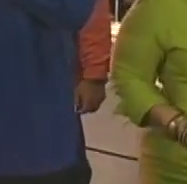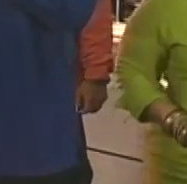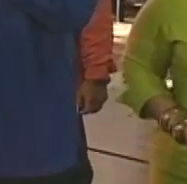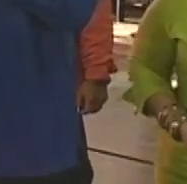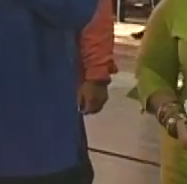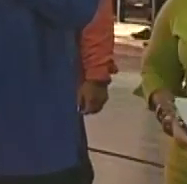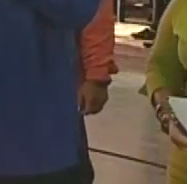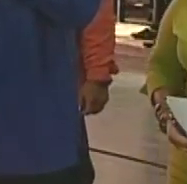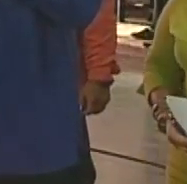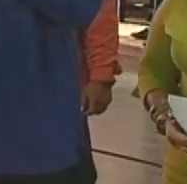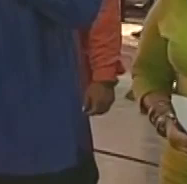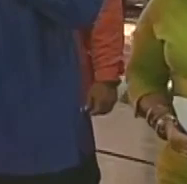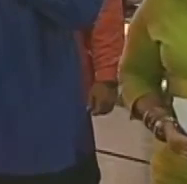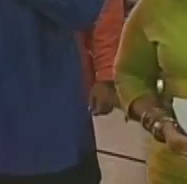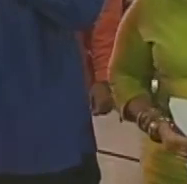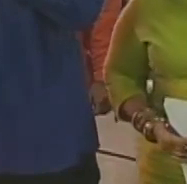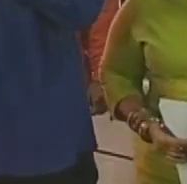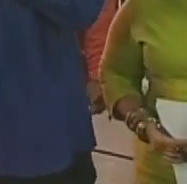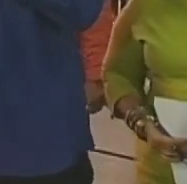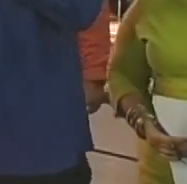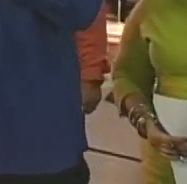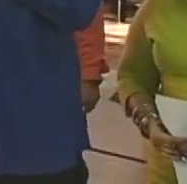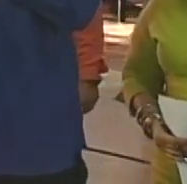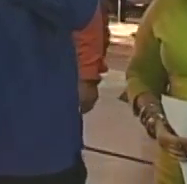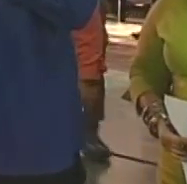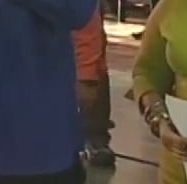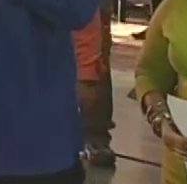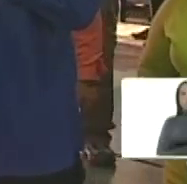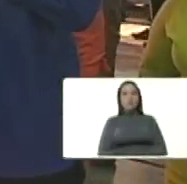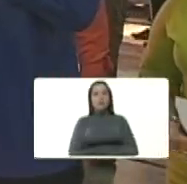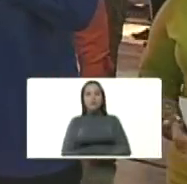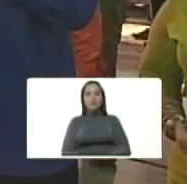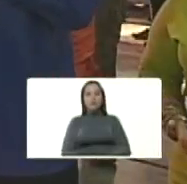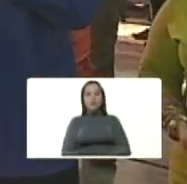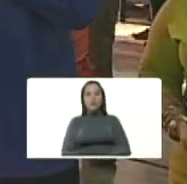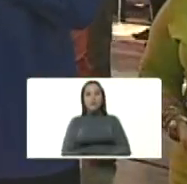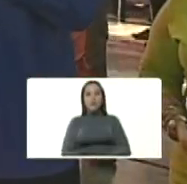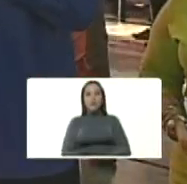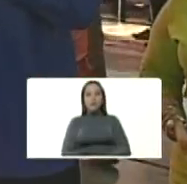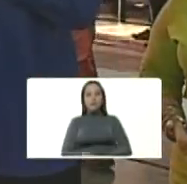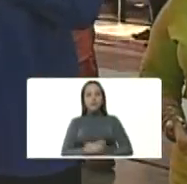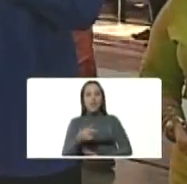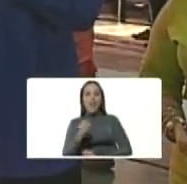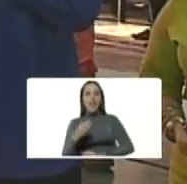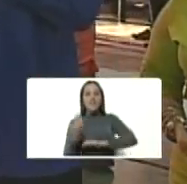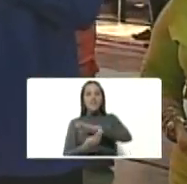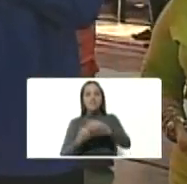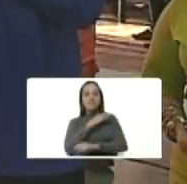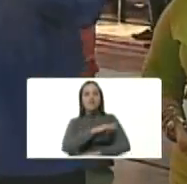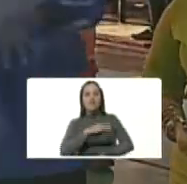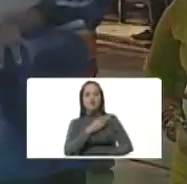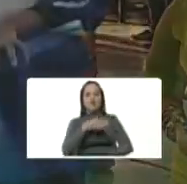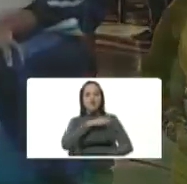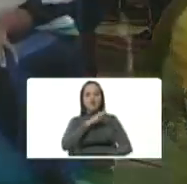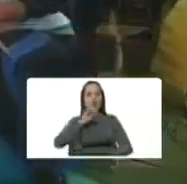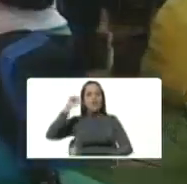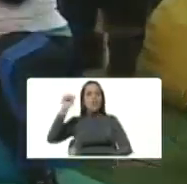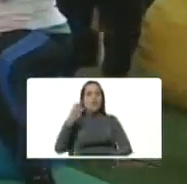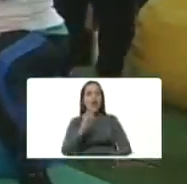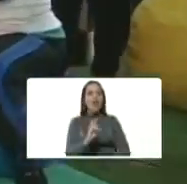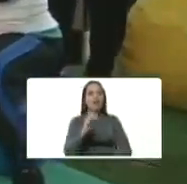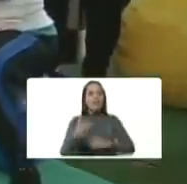jornada con nuestras mujeres, con las mujeres embarazadas, con lo más bello que tiene